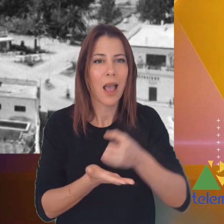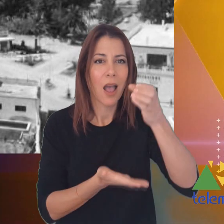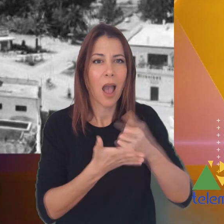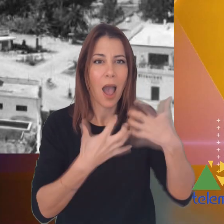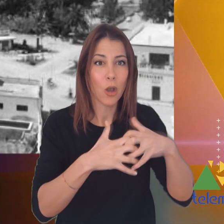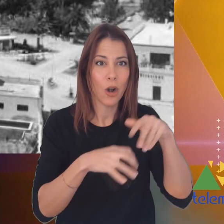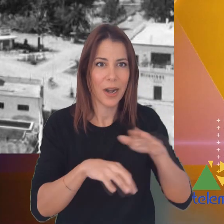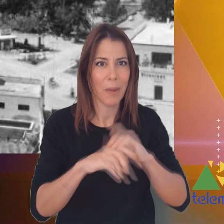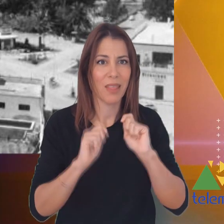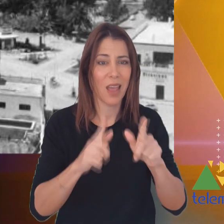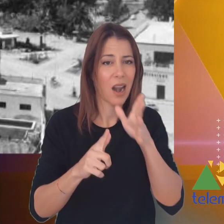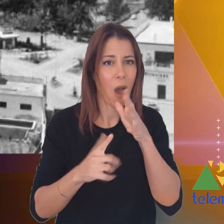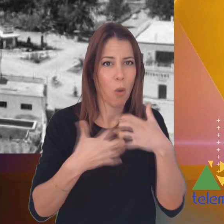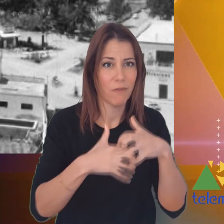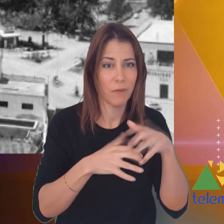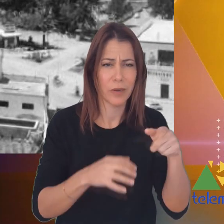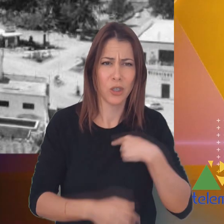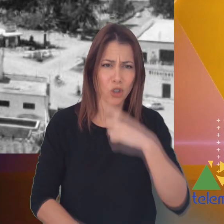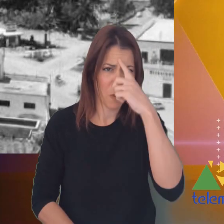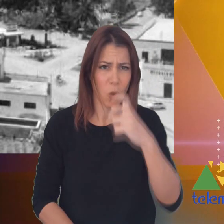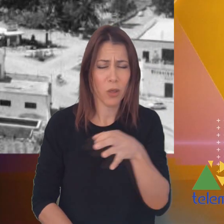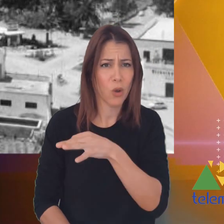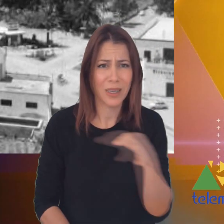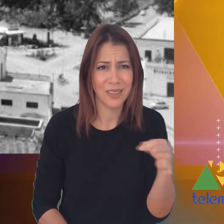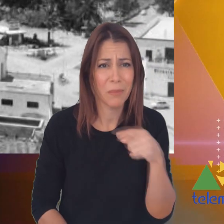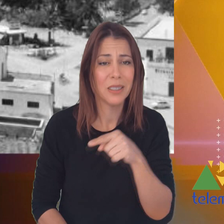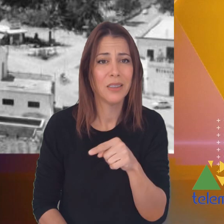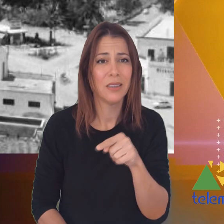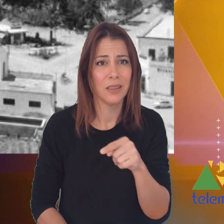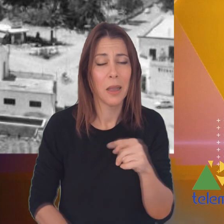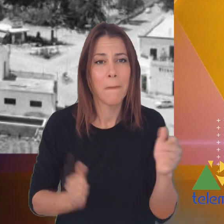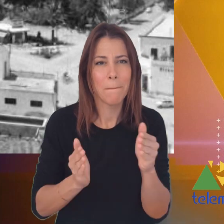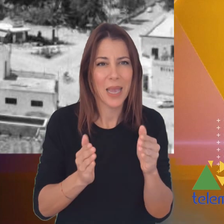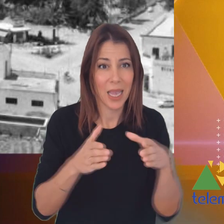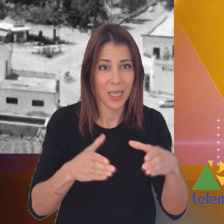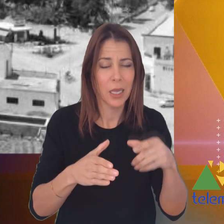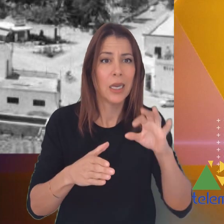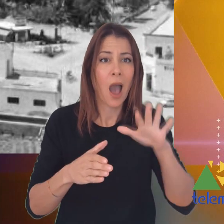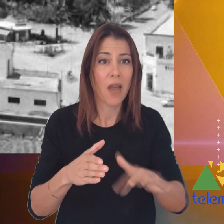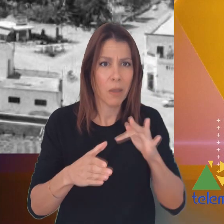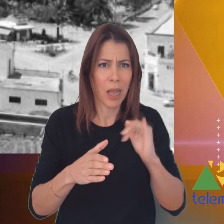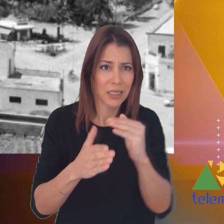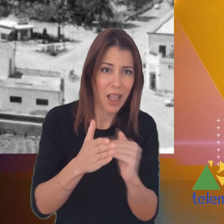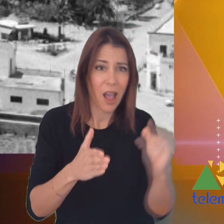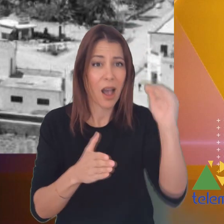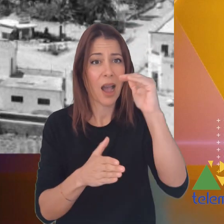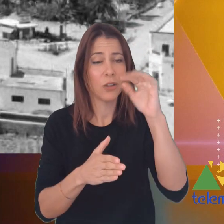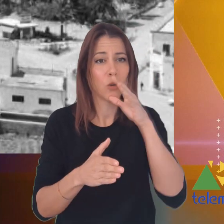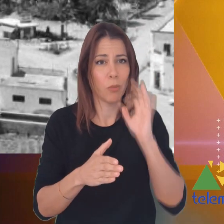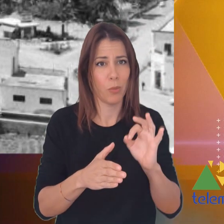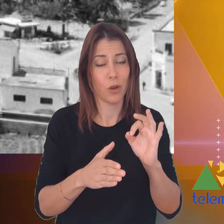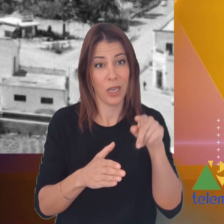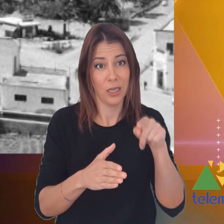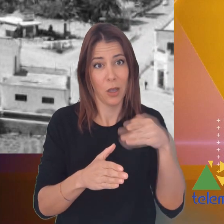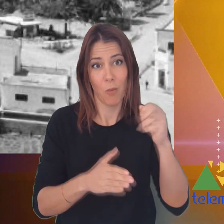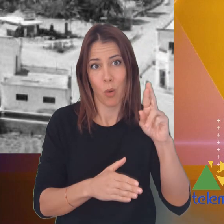agua al ingenio desde la acequia a la Alcolera. Yo me acuerdo perfectamente esa pequeña acequia, que además estaba en alto, de aquella pequeña acequia que Javier